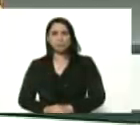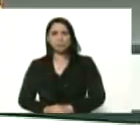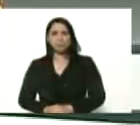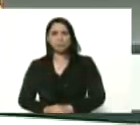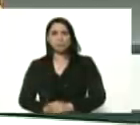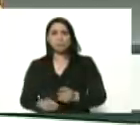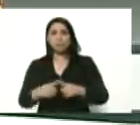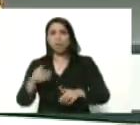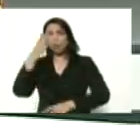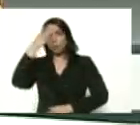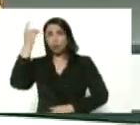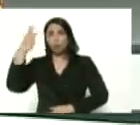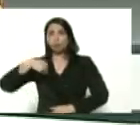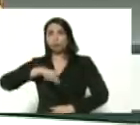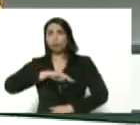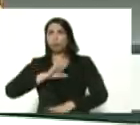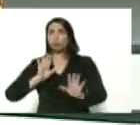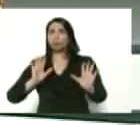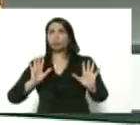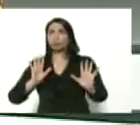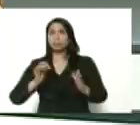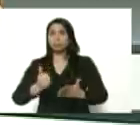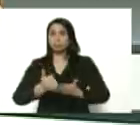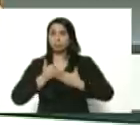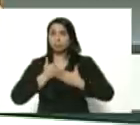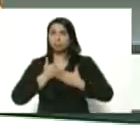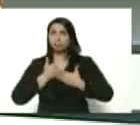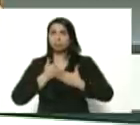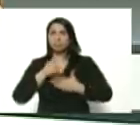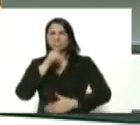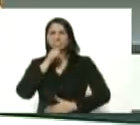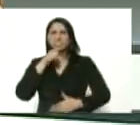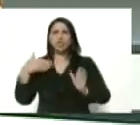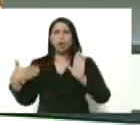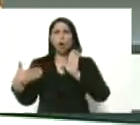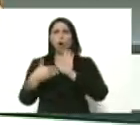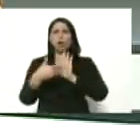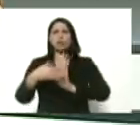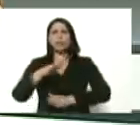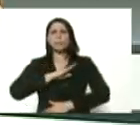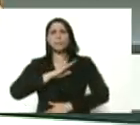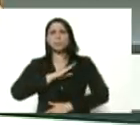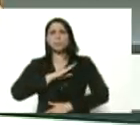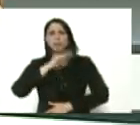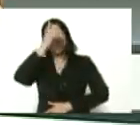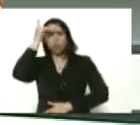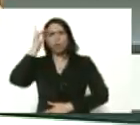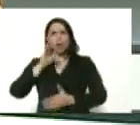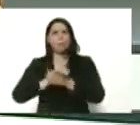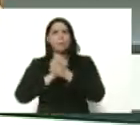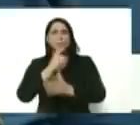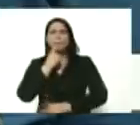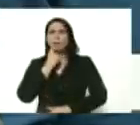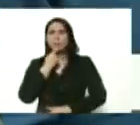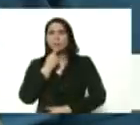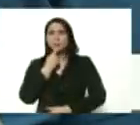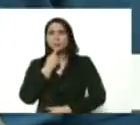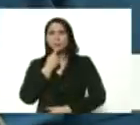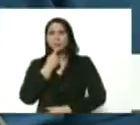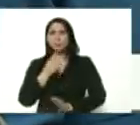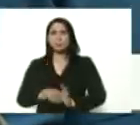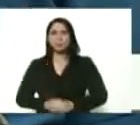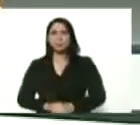Pero Dios está con nosotros. ¿Quién en contra? Mira, Diosdado, compañero, padrino.